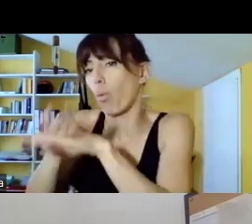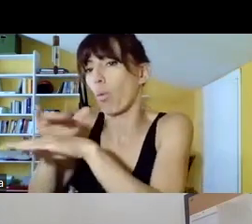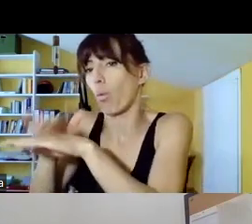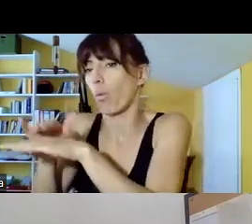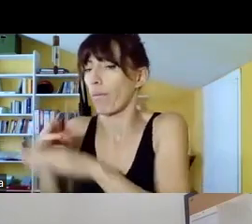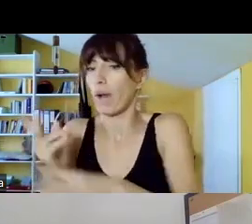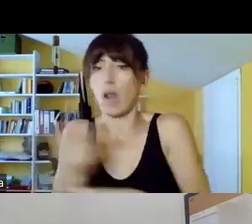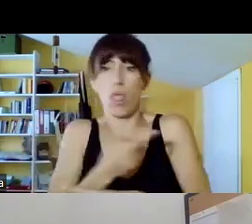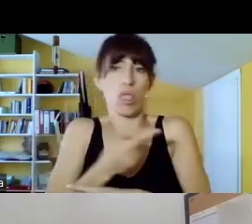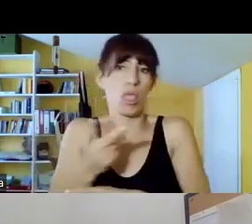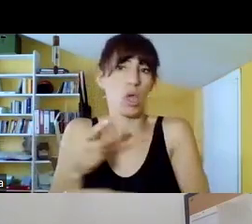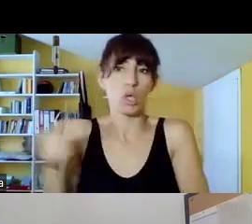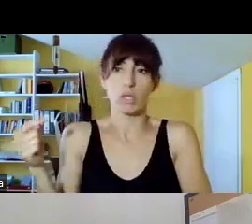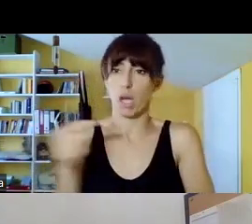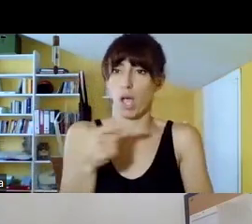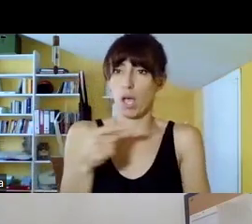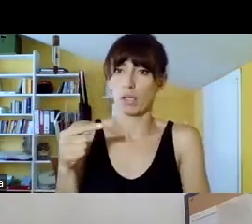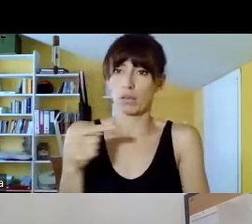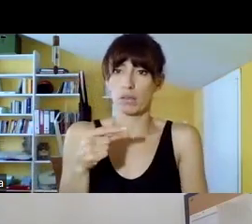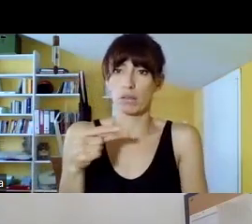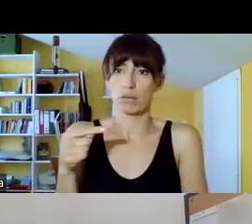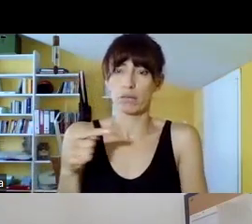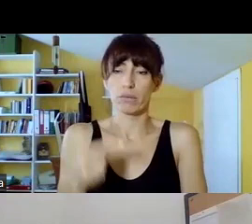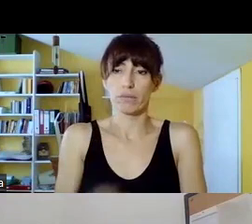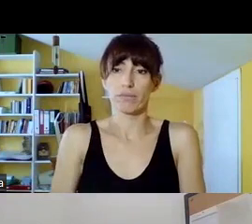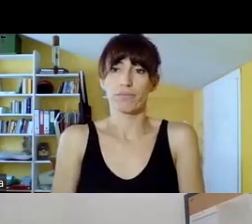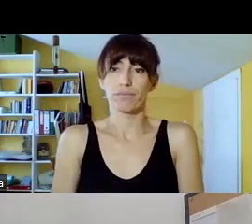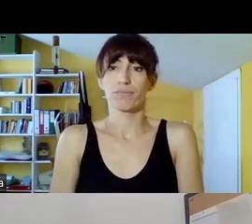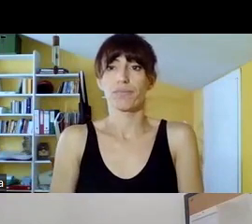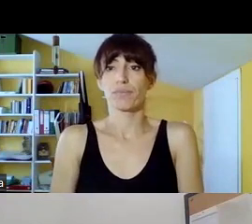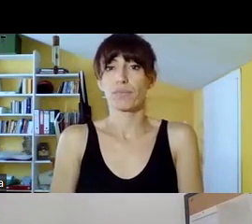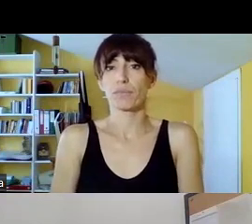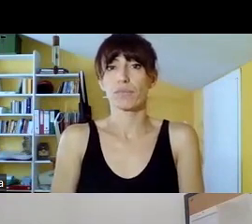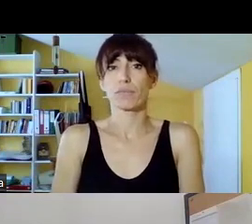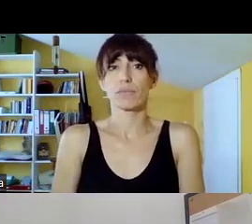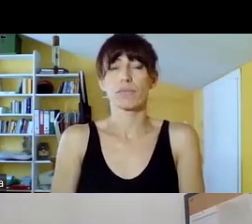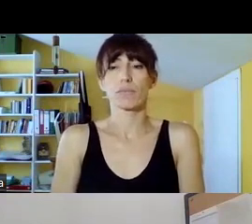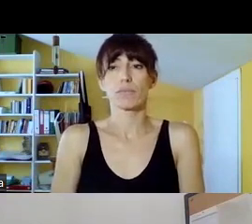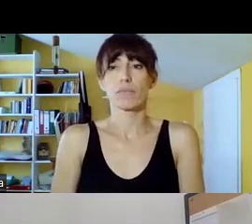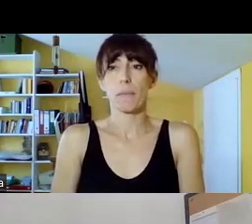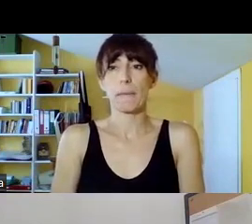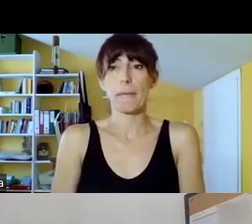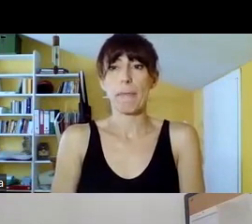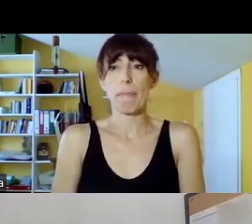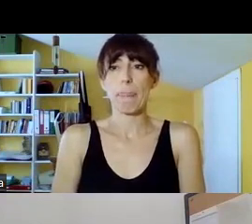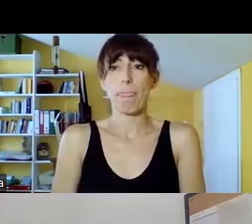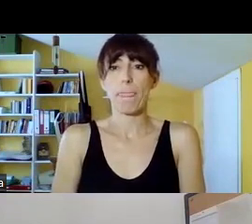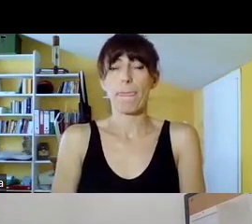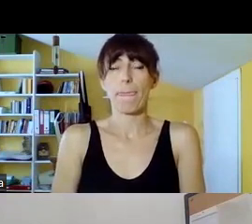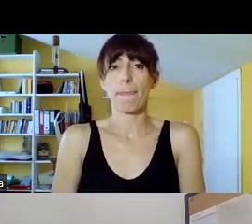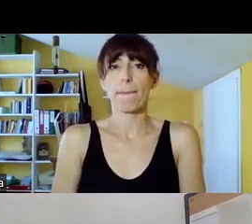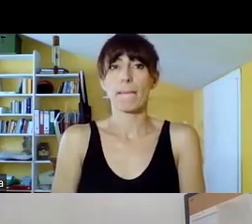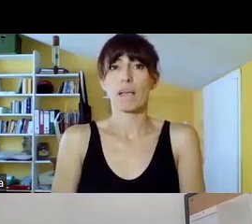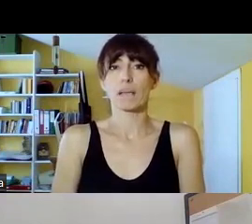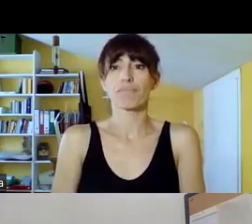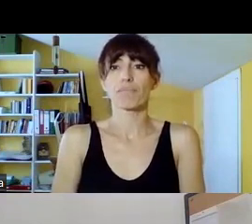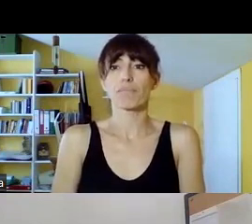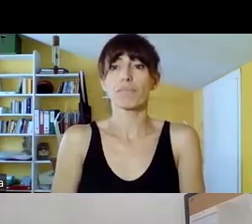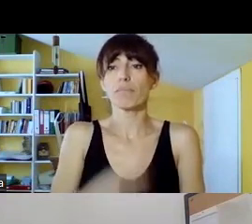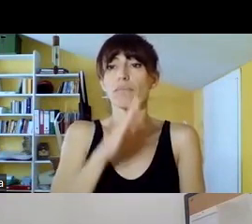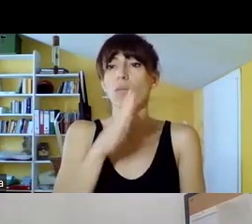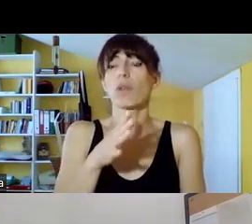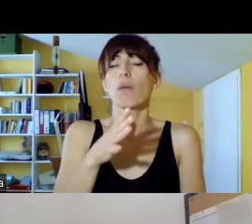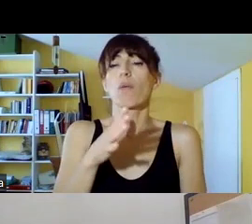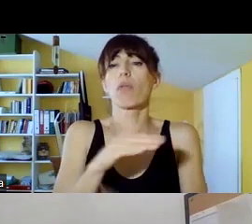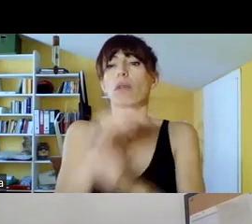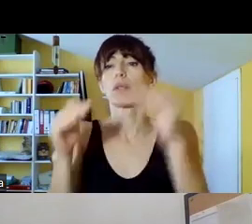actitudes pues, mentalmente menos saludables. Y entre las posibles razones para las desigualdades de género